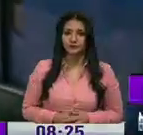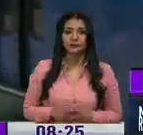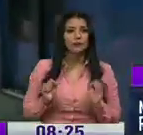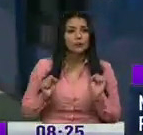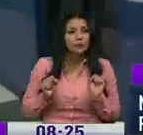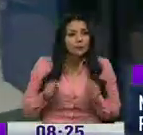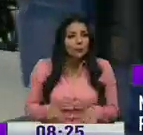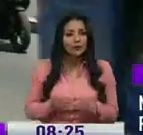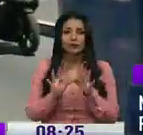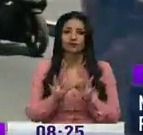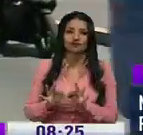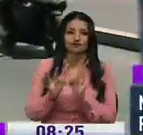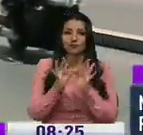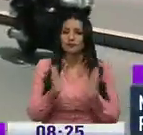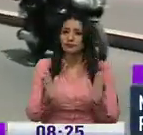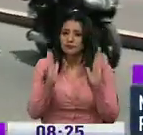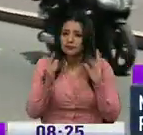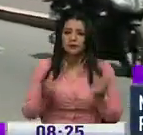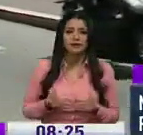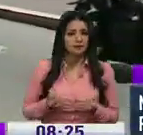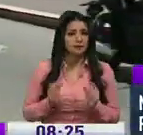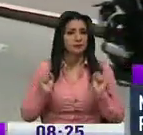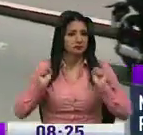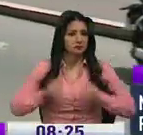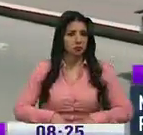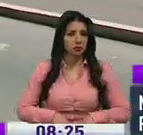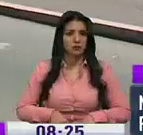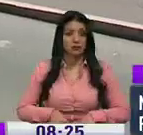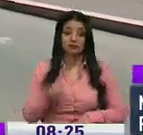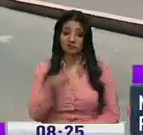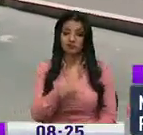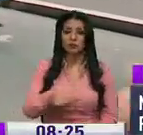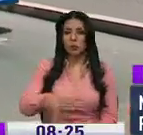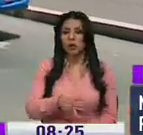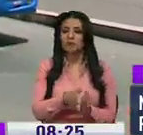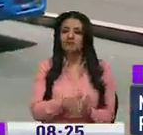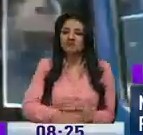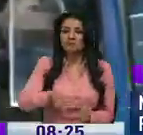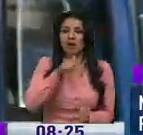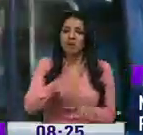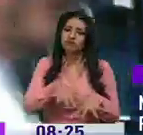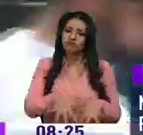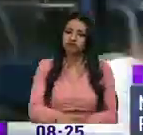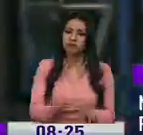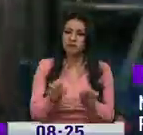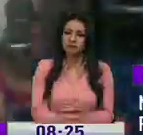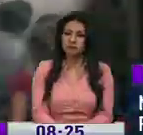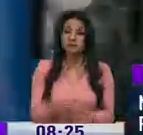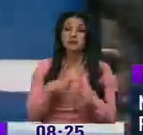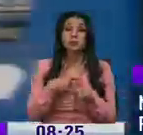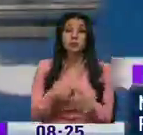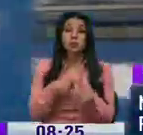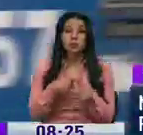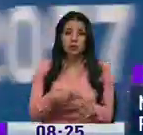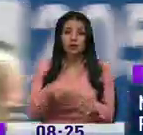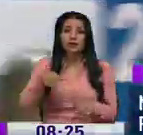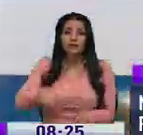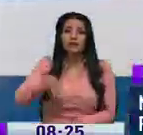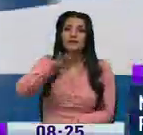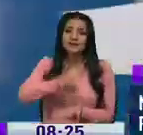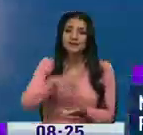fijar y atender de manera instantánea, inmediata, este tipo de lugares. Esto es muy urgente, en especial en el centro de